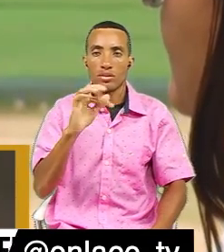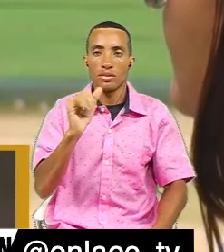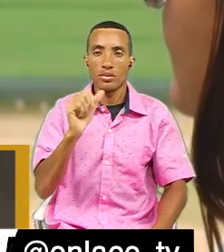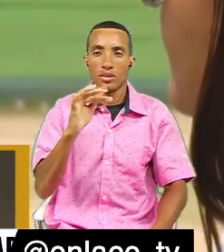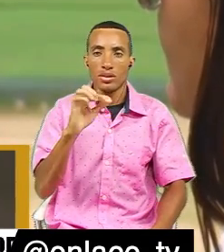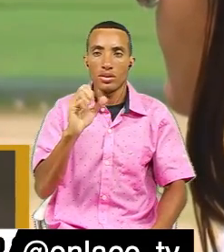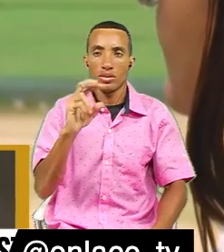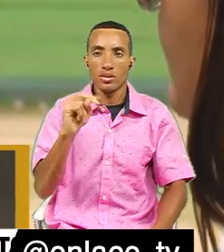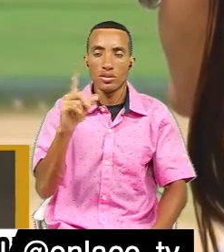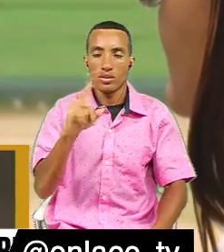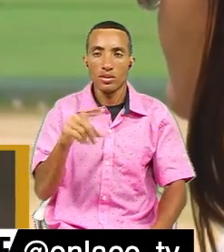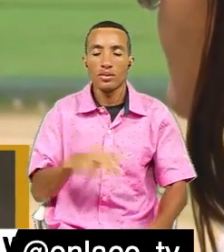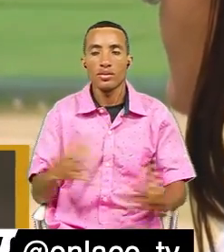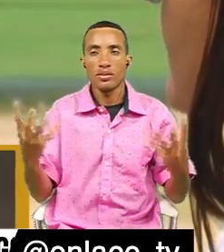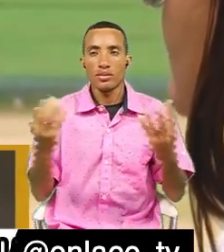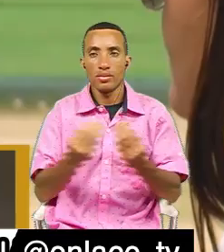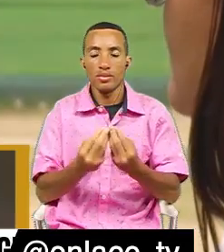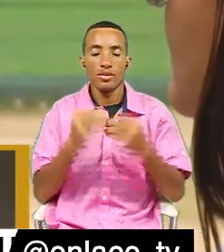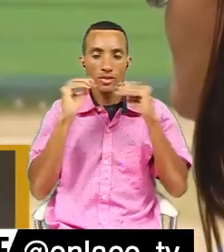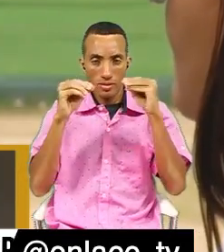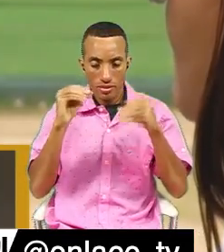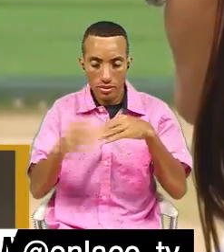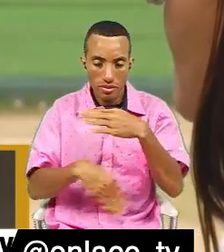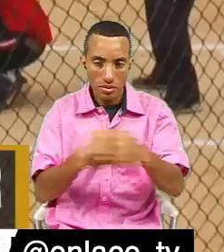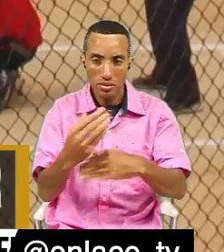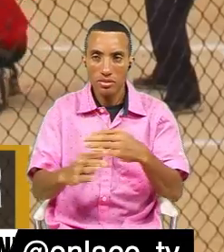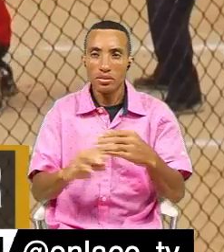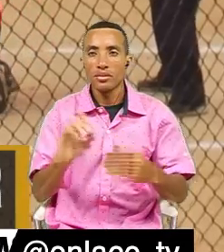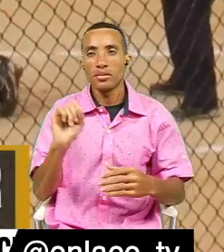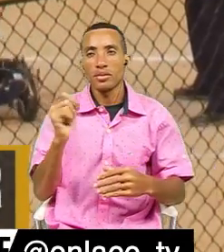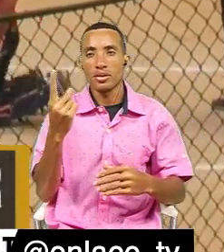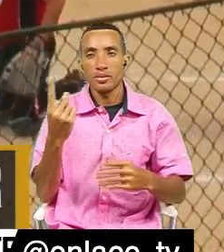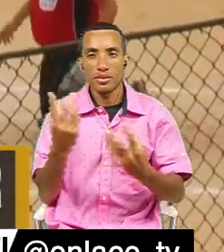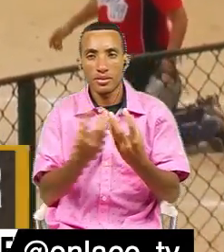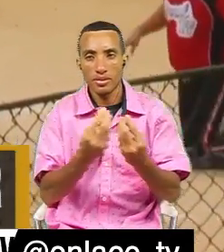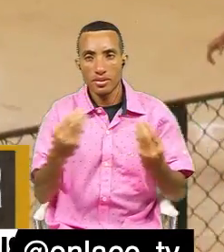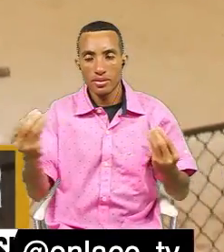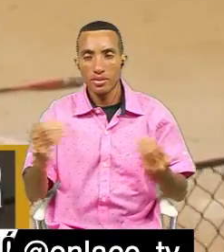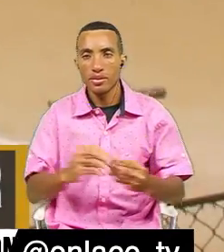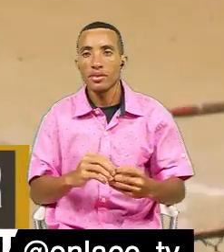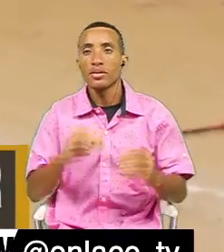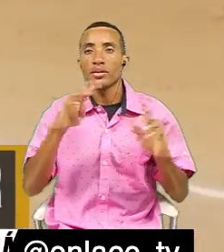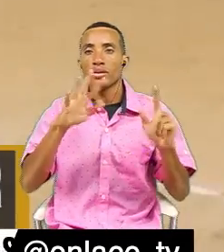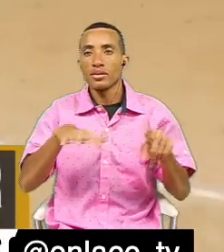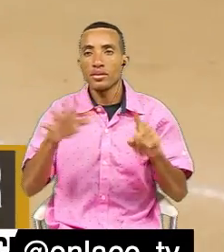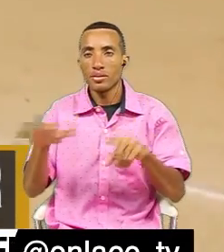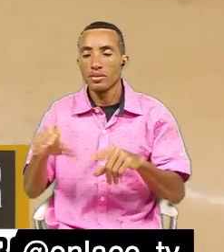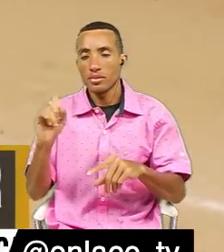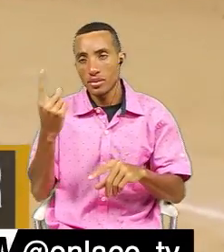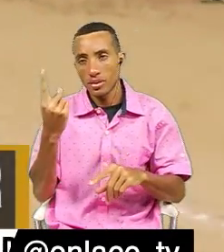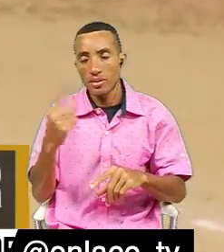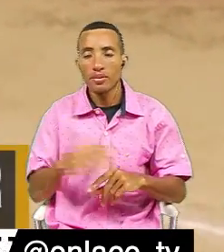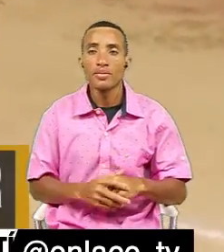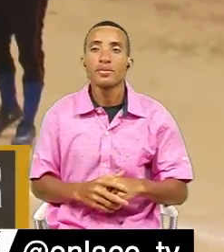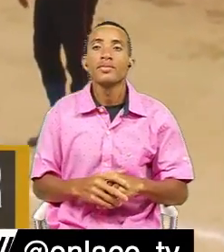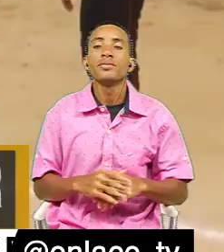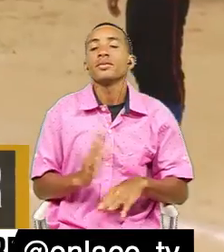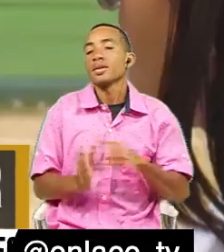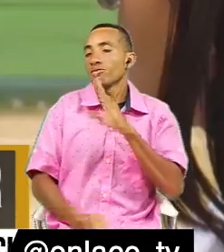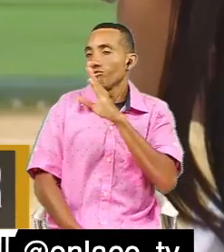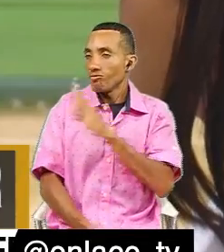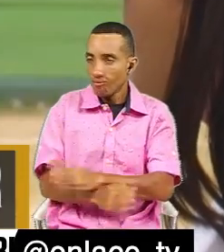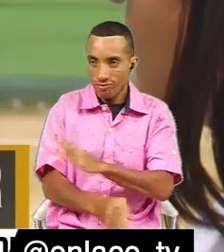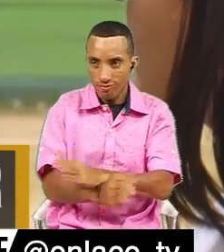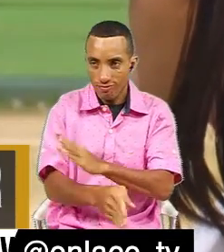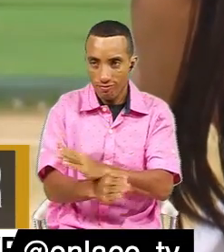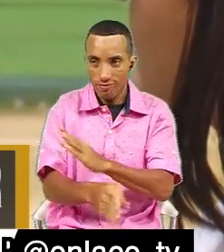formación. Es el primer campeonato que organizamos nosotros como club y es el primer semestre que estamos jugando. Entonces, pues ya se ven los avances, el